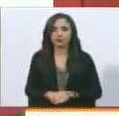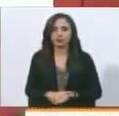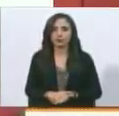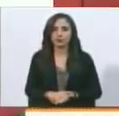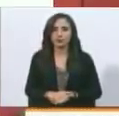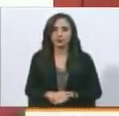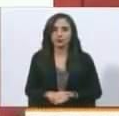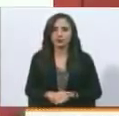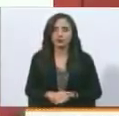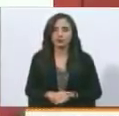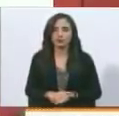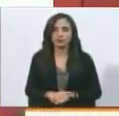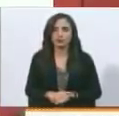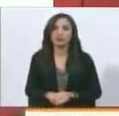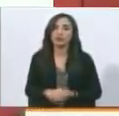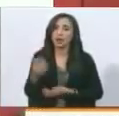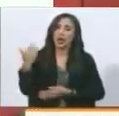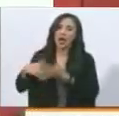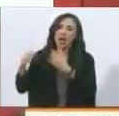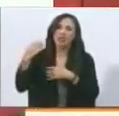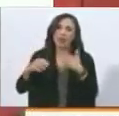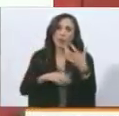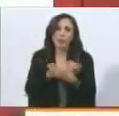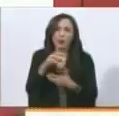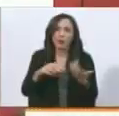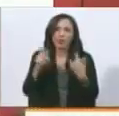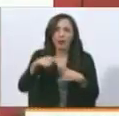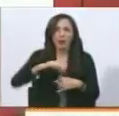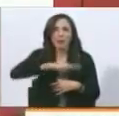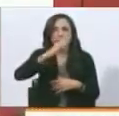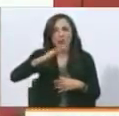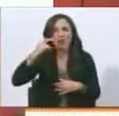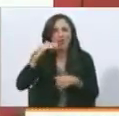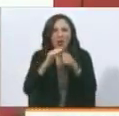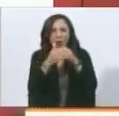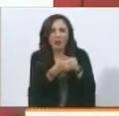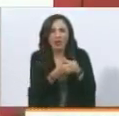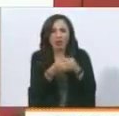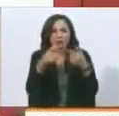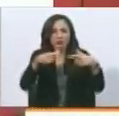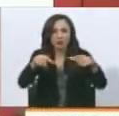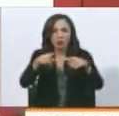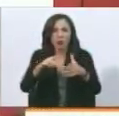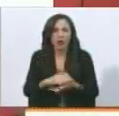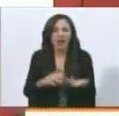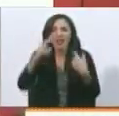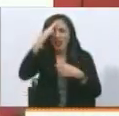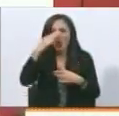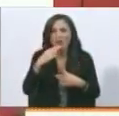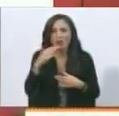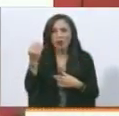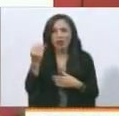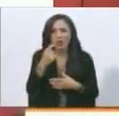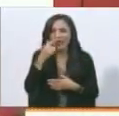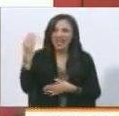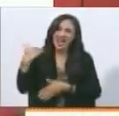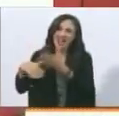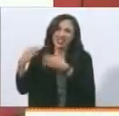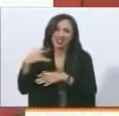laguneta de la montaña aquí, lagunetica, en Los Teques, el puesto de la guardia.